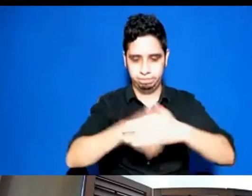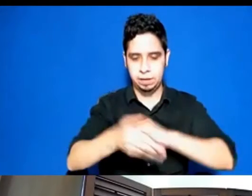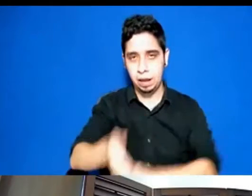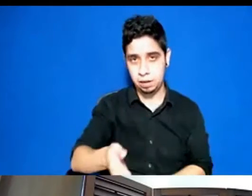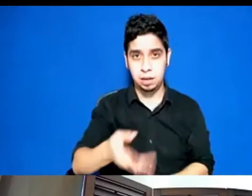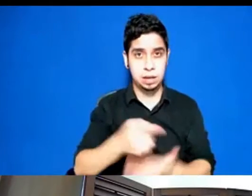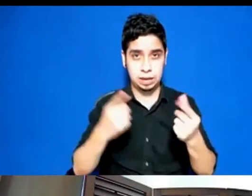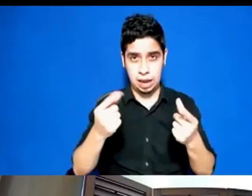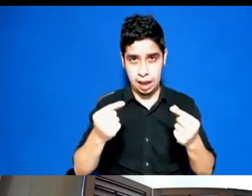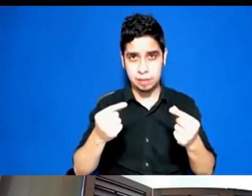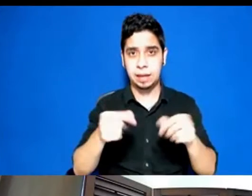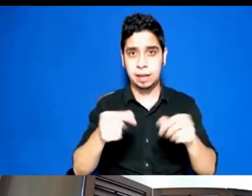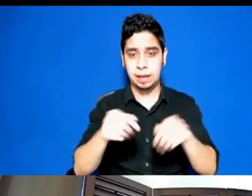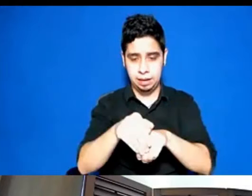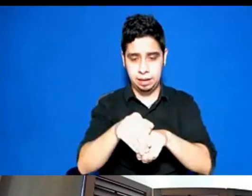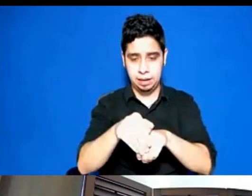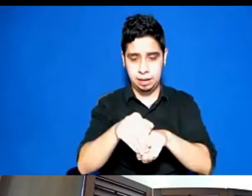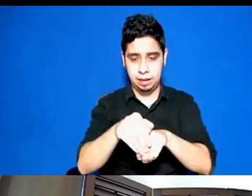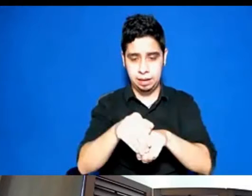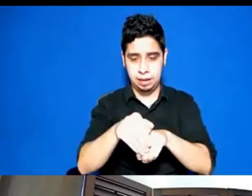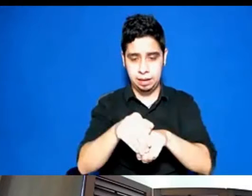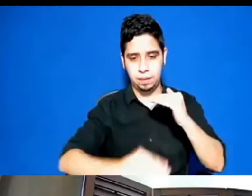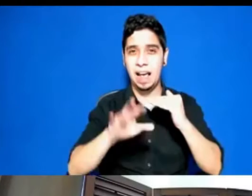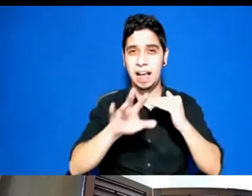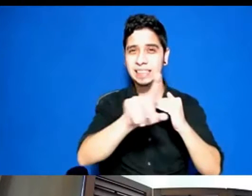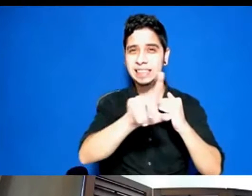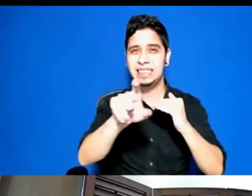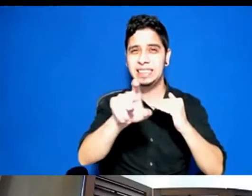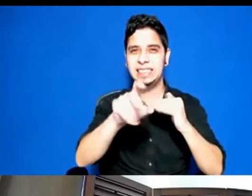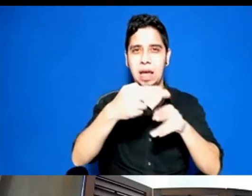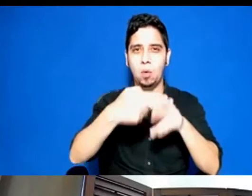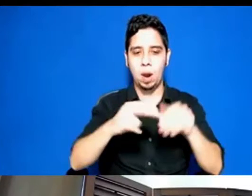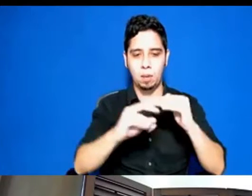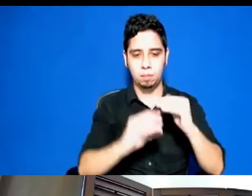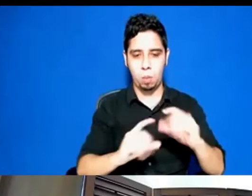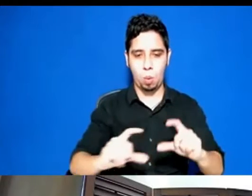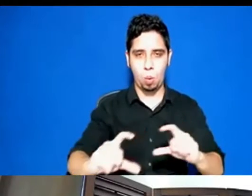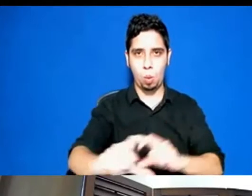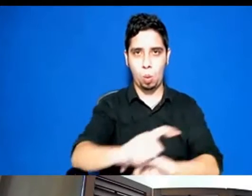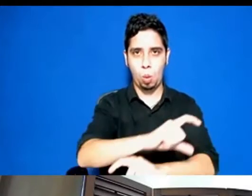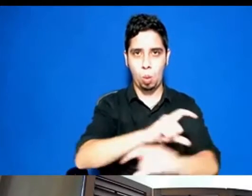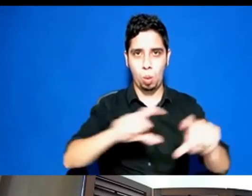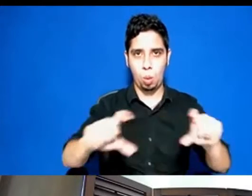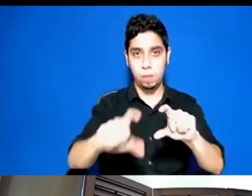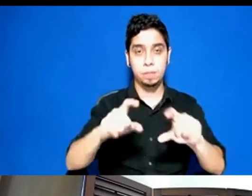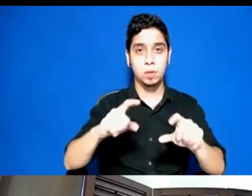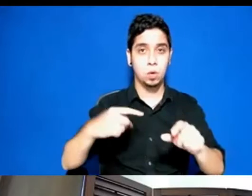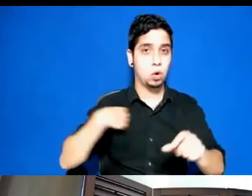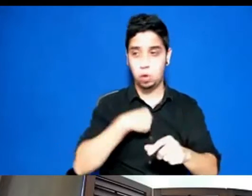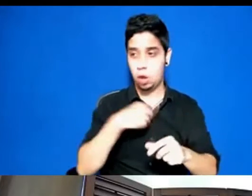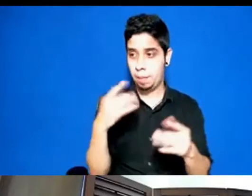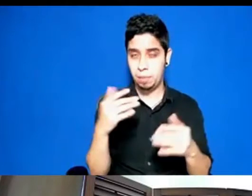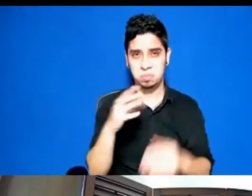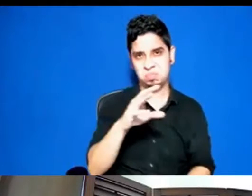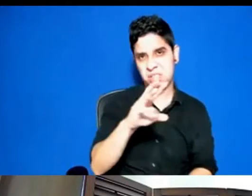hasta 100 huevitos abajo. Esperamos 55 o 60 días. Eclosionan, rompen